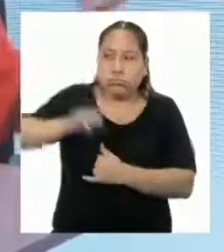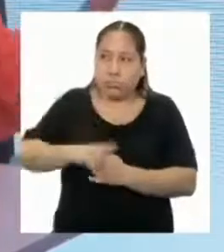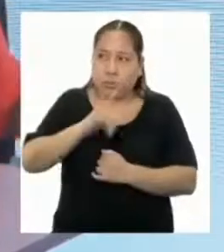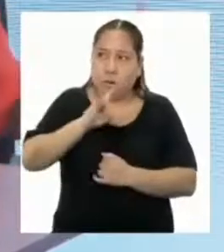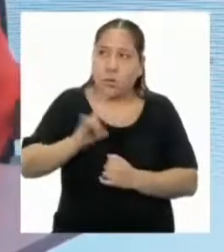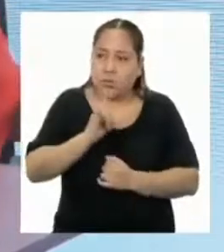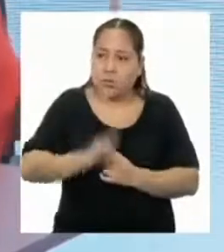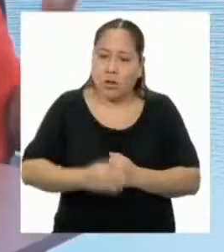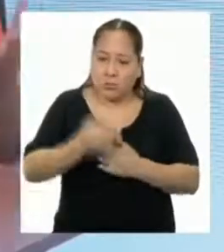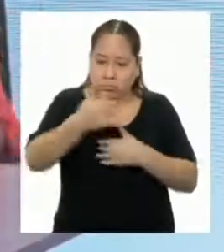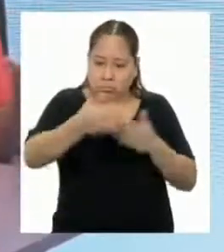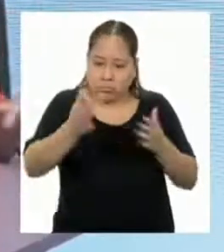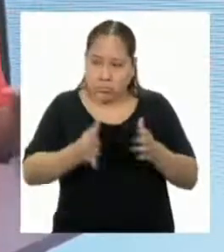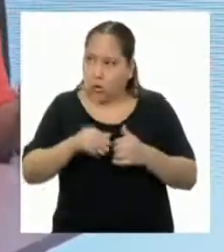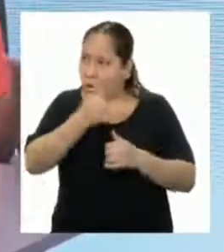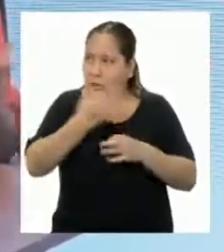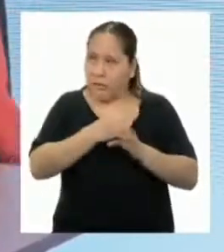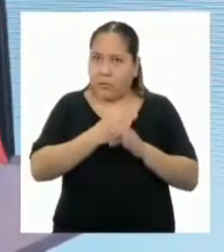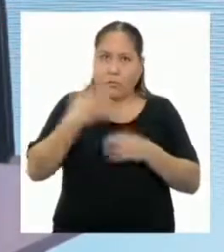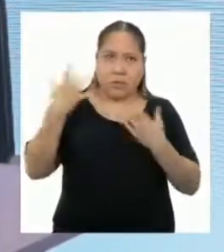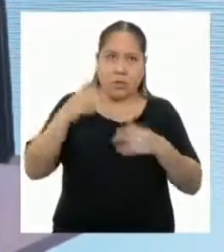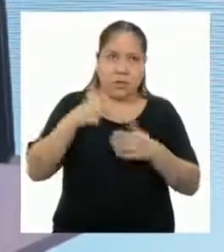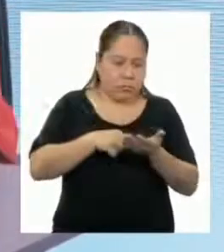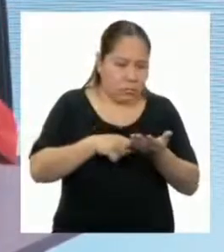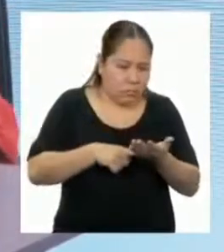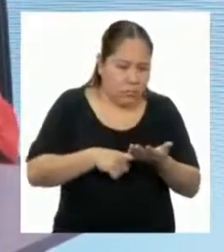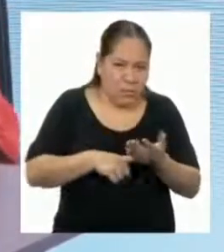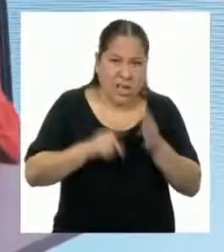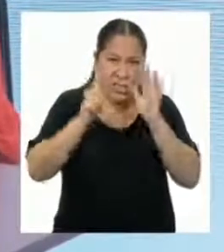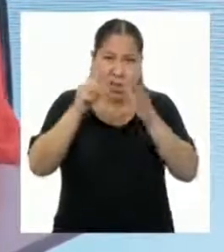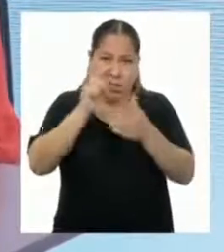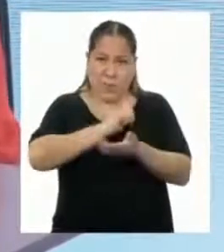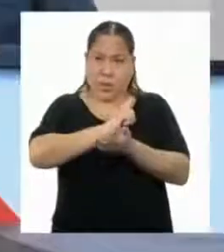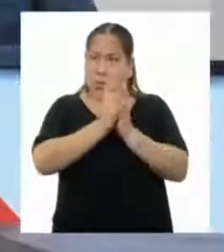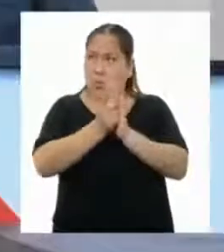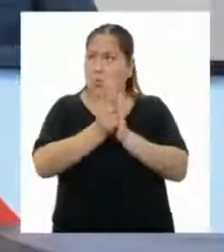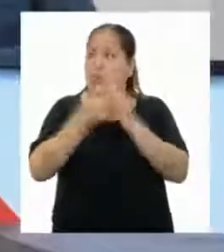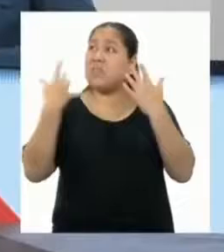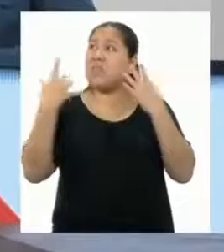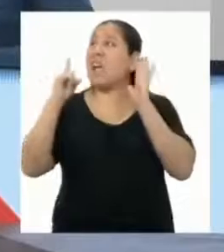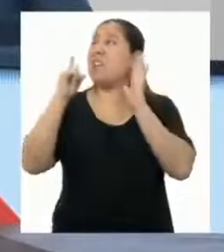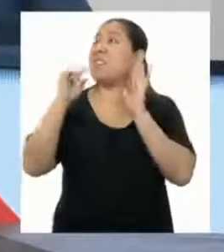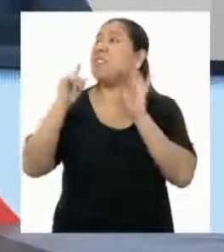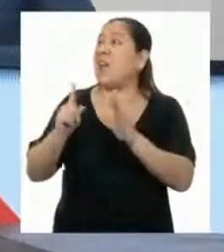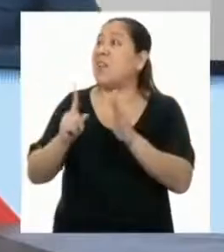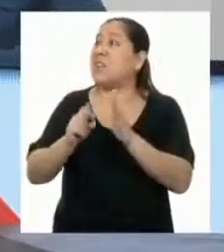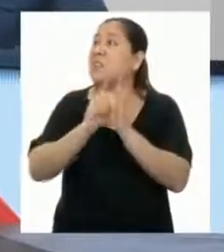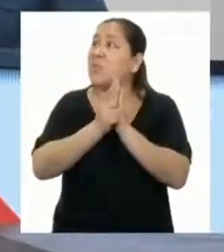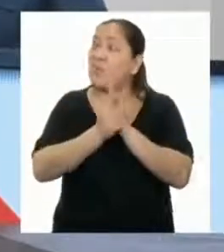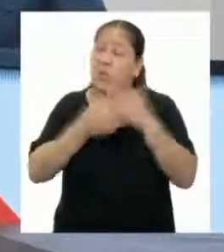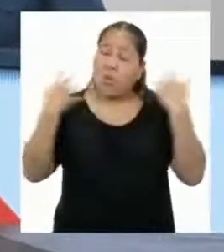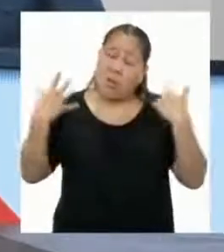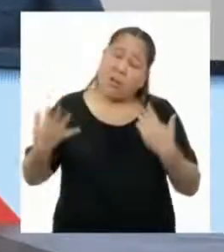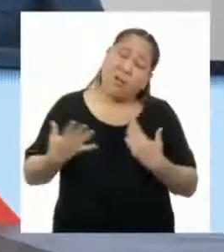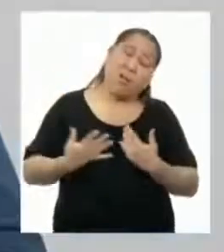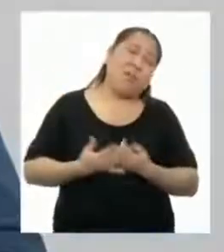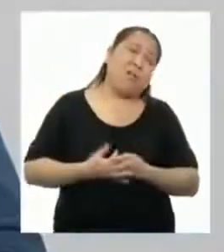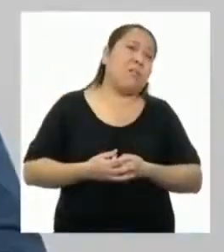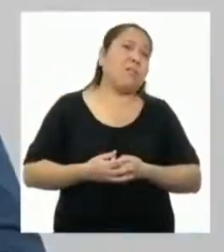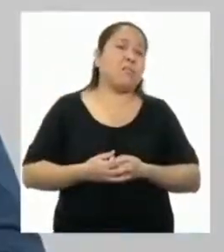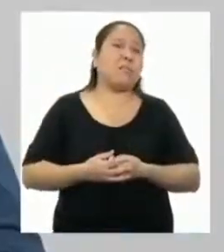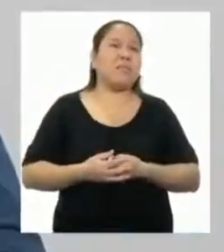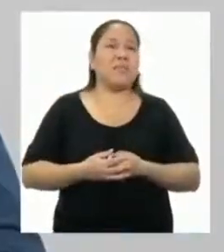hacer prismas de otras formas. Y ya han pasado 6 minutos. 6 largos e interminables